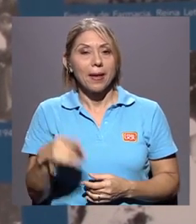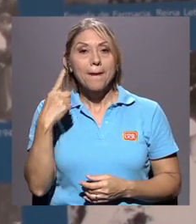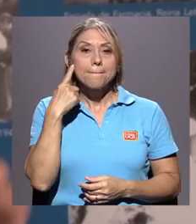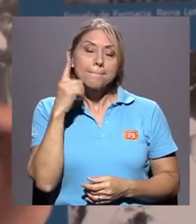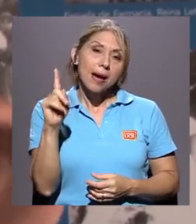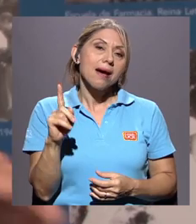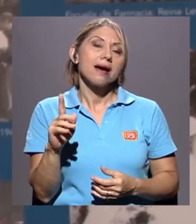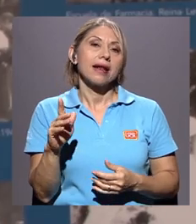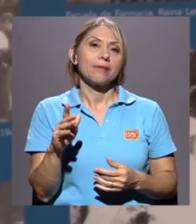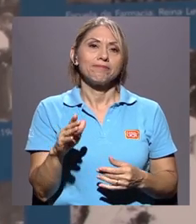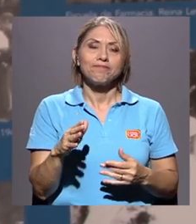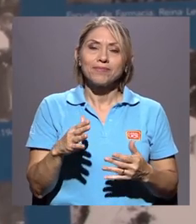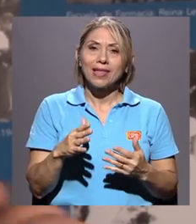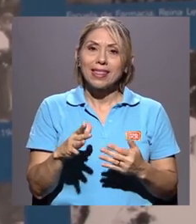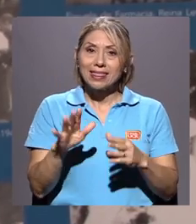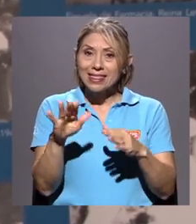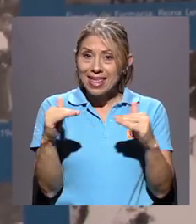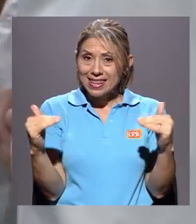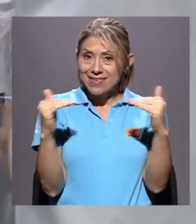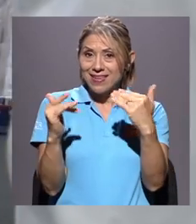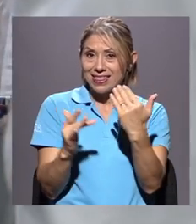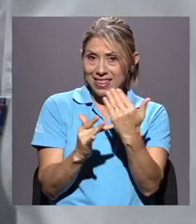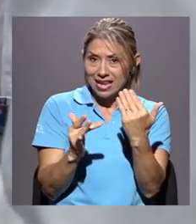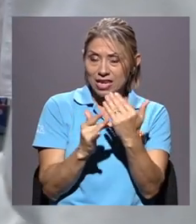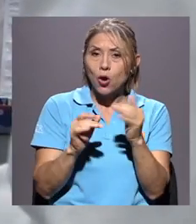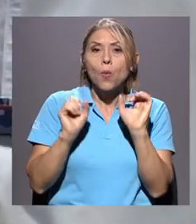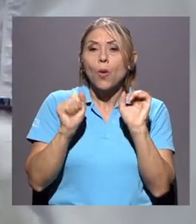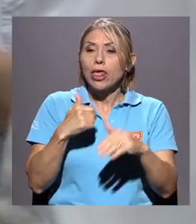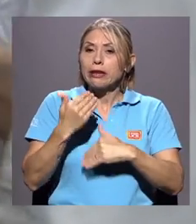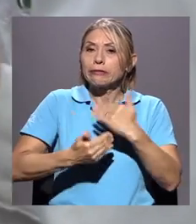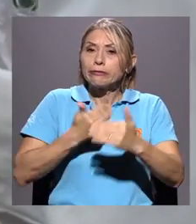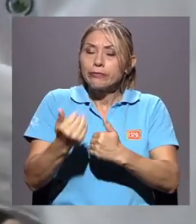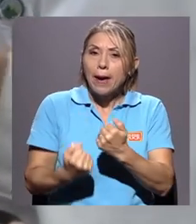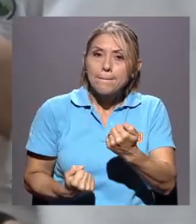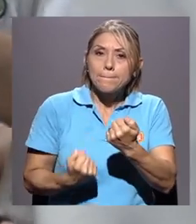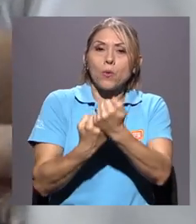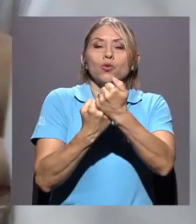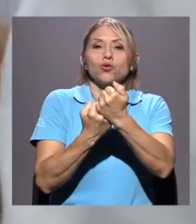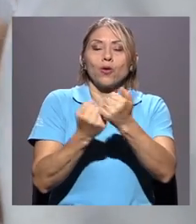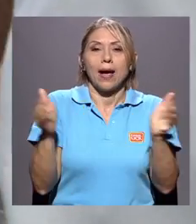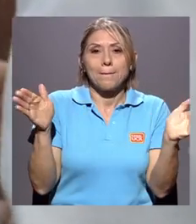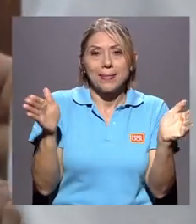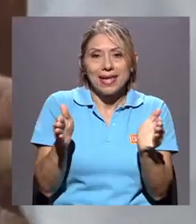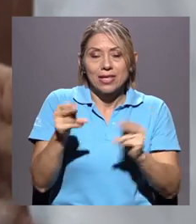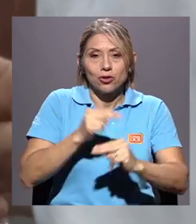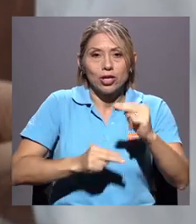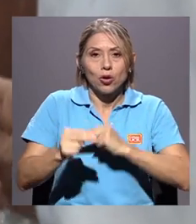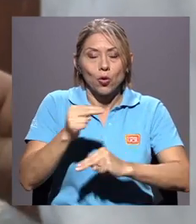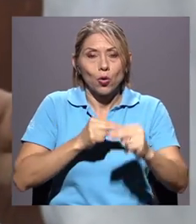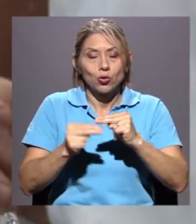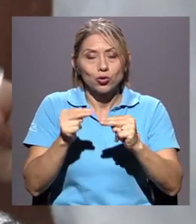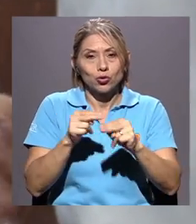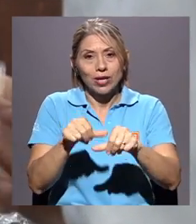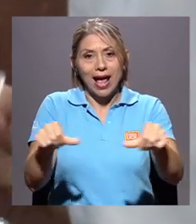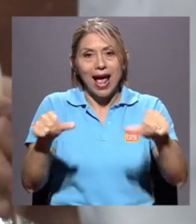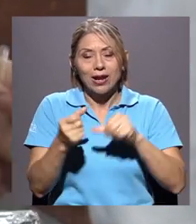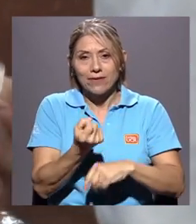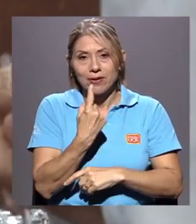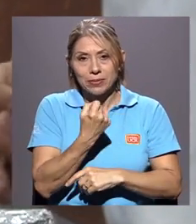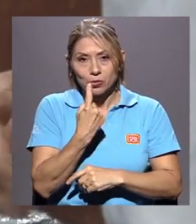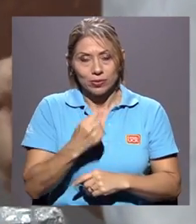gestionar técnicamente el apoyo a pymes del sector farmacéutico. La idea de nosotros es que estas empresas no